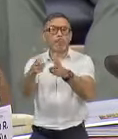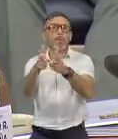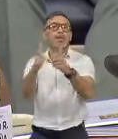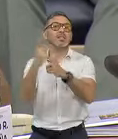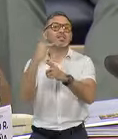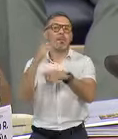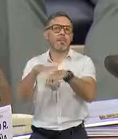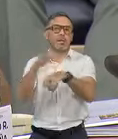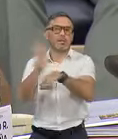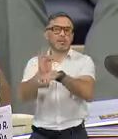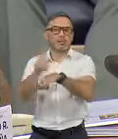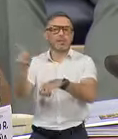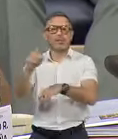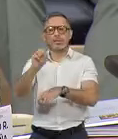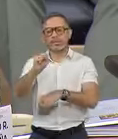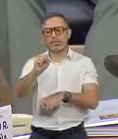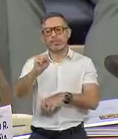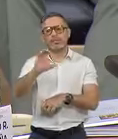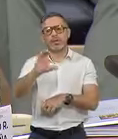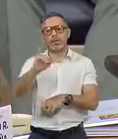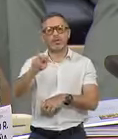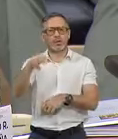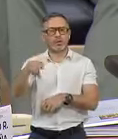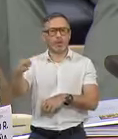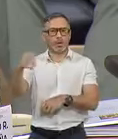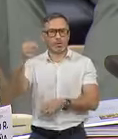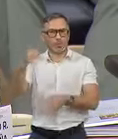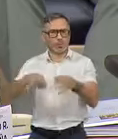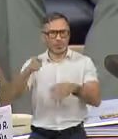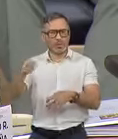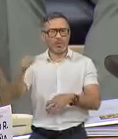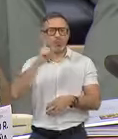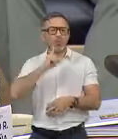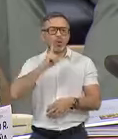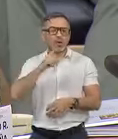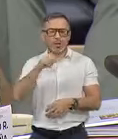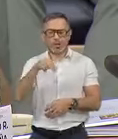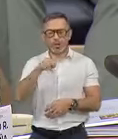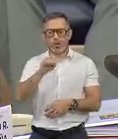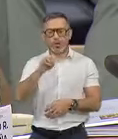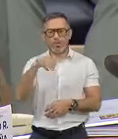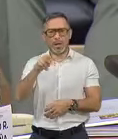con la Suprema Corte de Justicia, con la ministra Norma Piña a